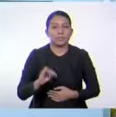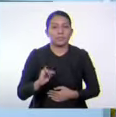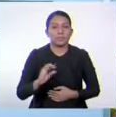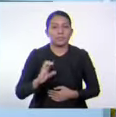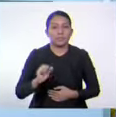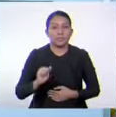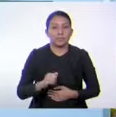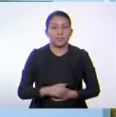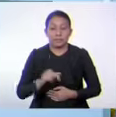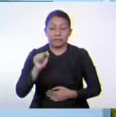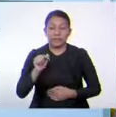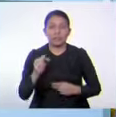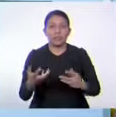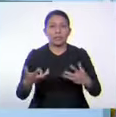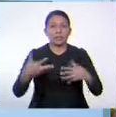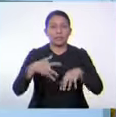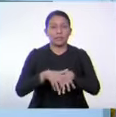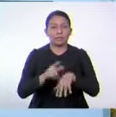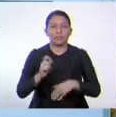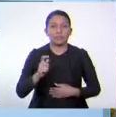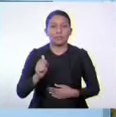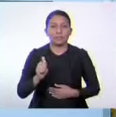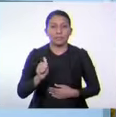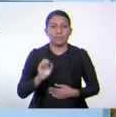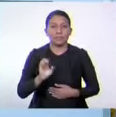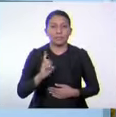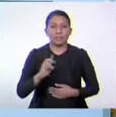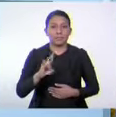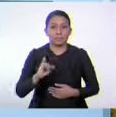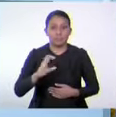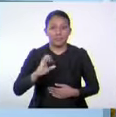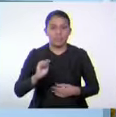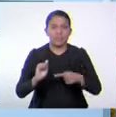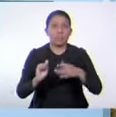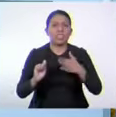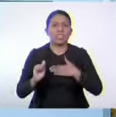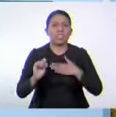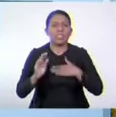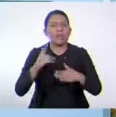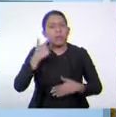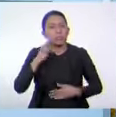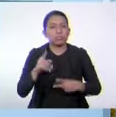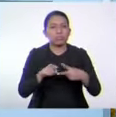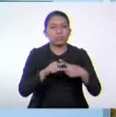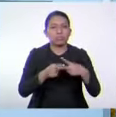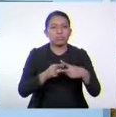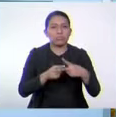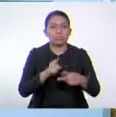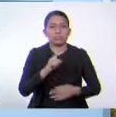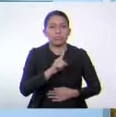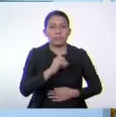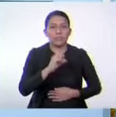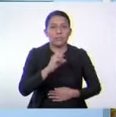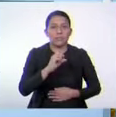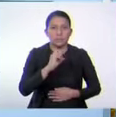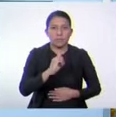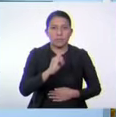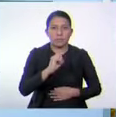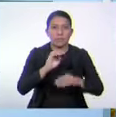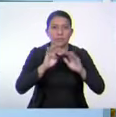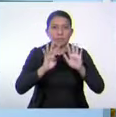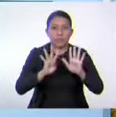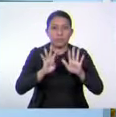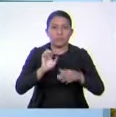Esta configuración tetraédrica tiene un ángulo de 109.5 grados y es